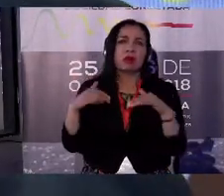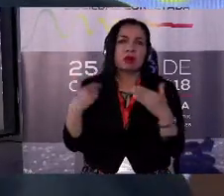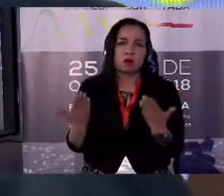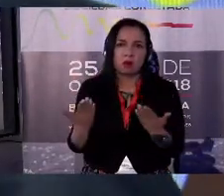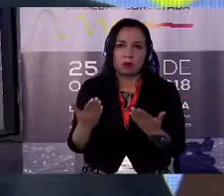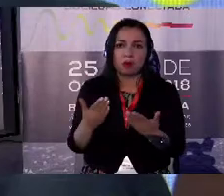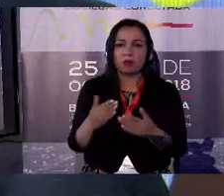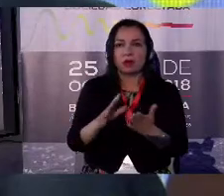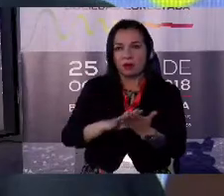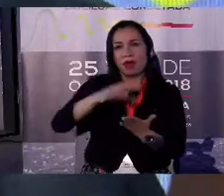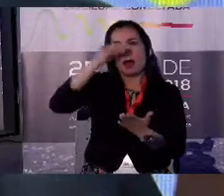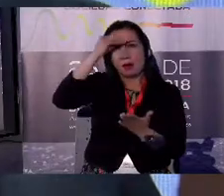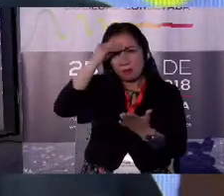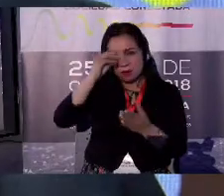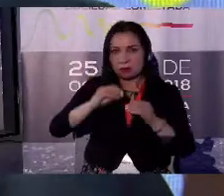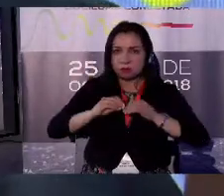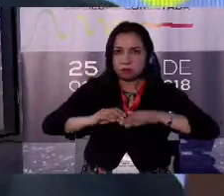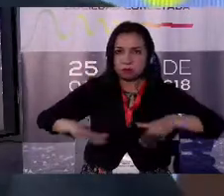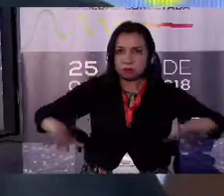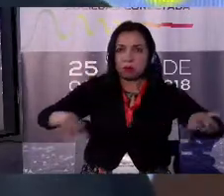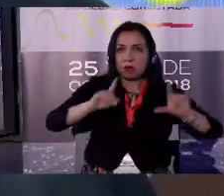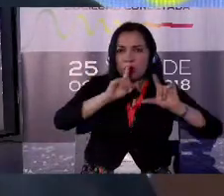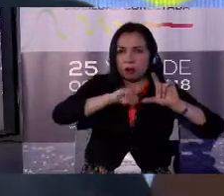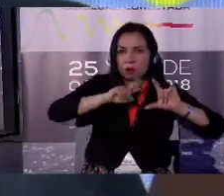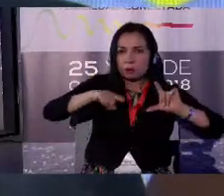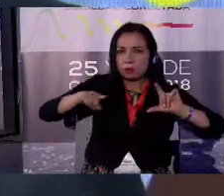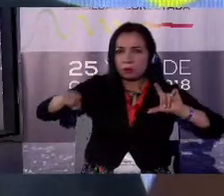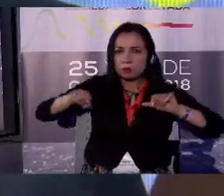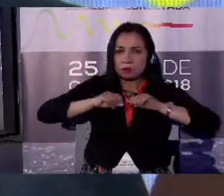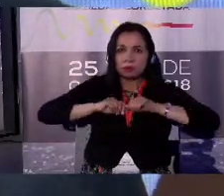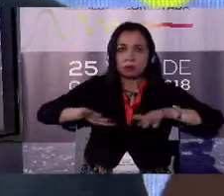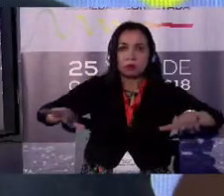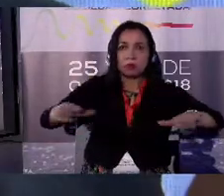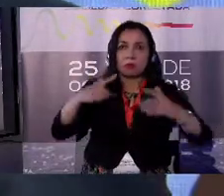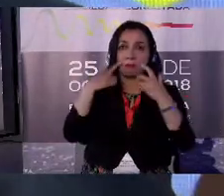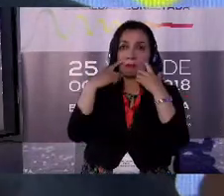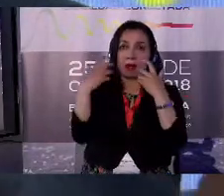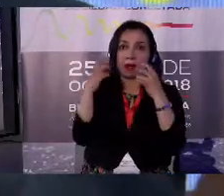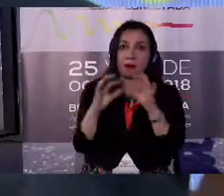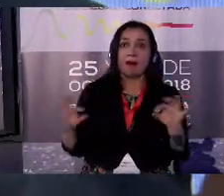de las ondas milimétricas son más significativas de lo que esperábamos.